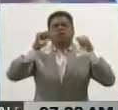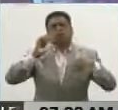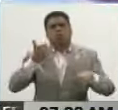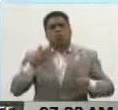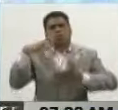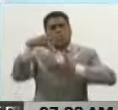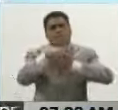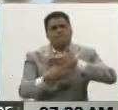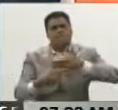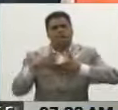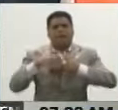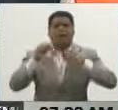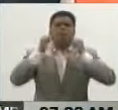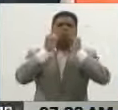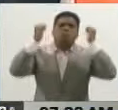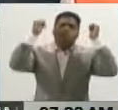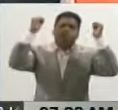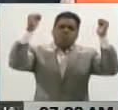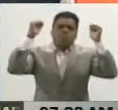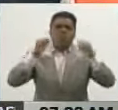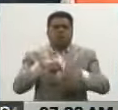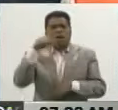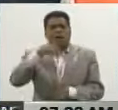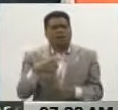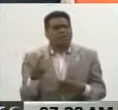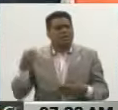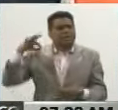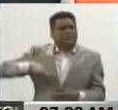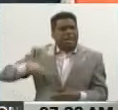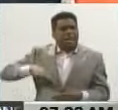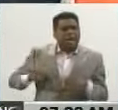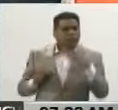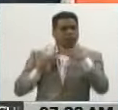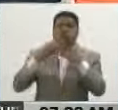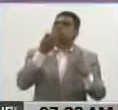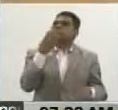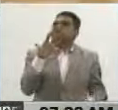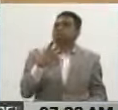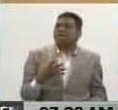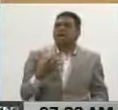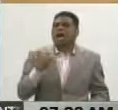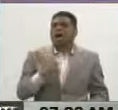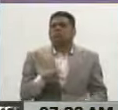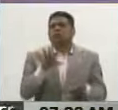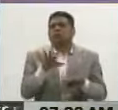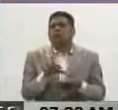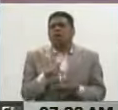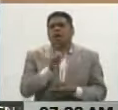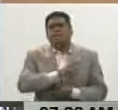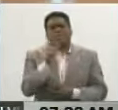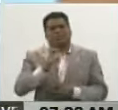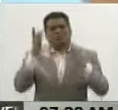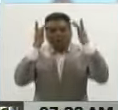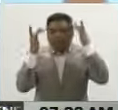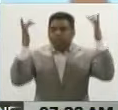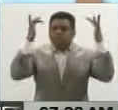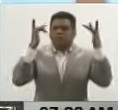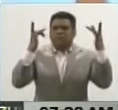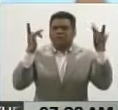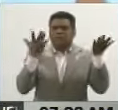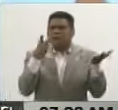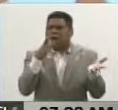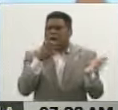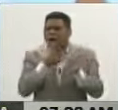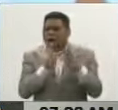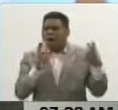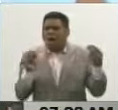materia educativa y en materia salarial. ¿Venezuela cómo se prepara frente a ya muchos especialistas, incluso personajes del Ejecutivo